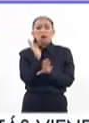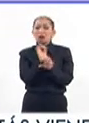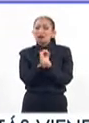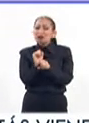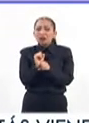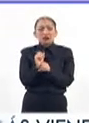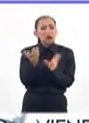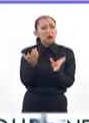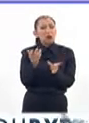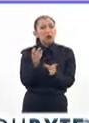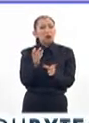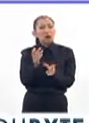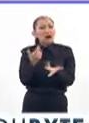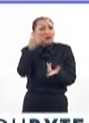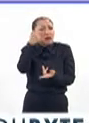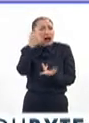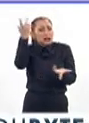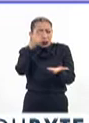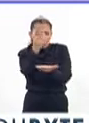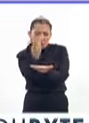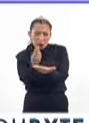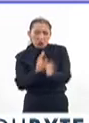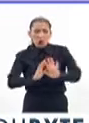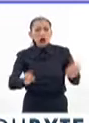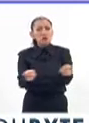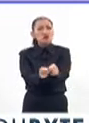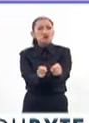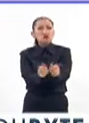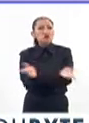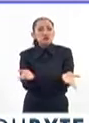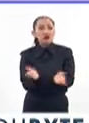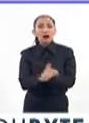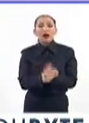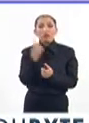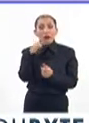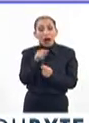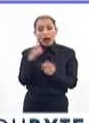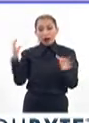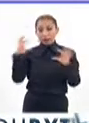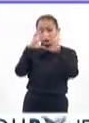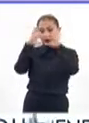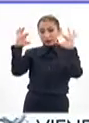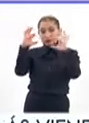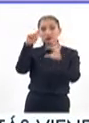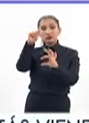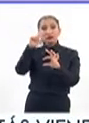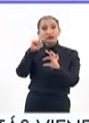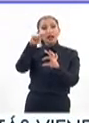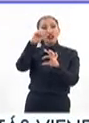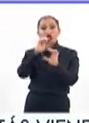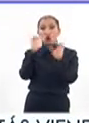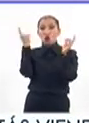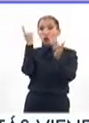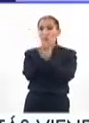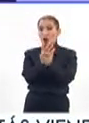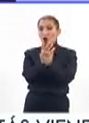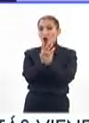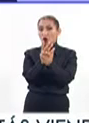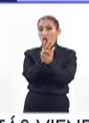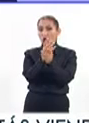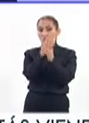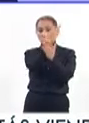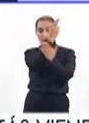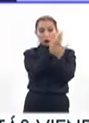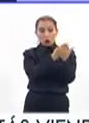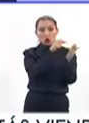gusta que tenga esa simpleza de trazo y de apariencia. Es decir, para reforzar el texto. Para reforzar un poco la idea que viene detrás de ese